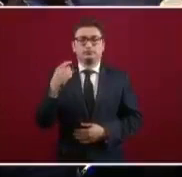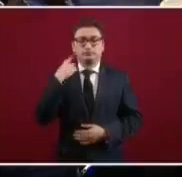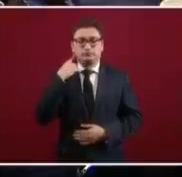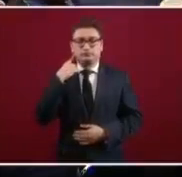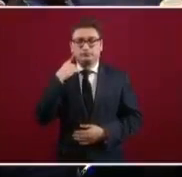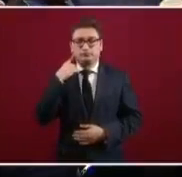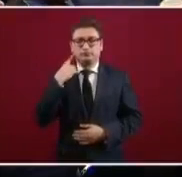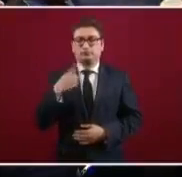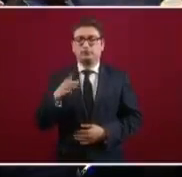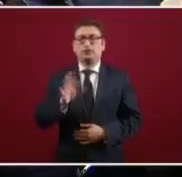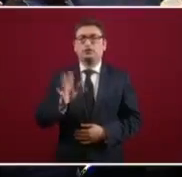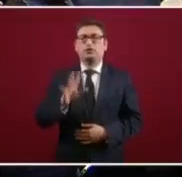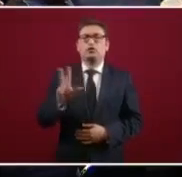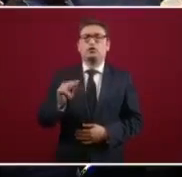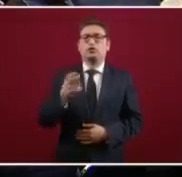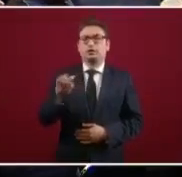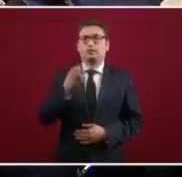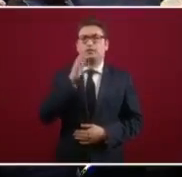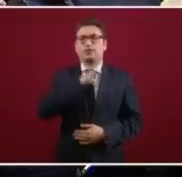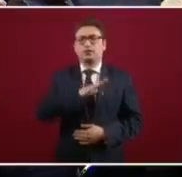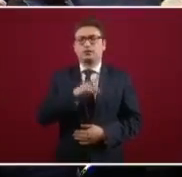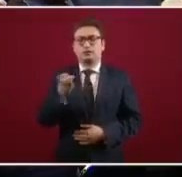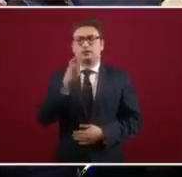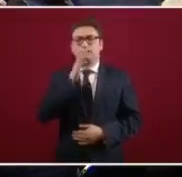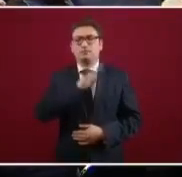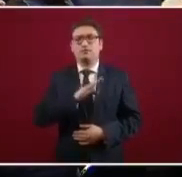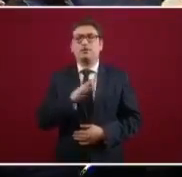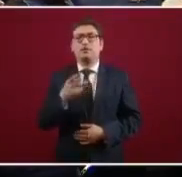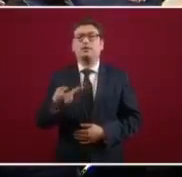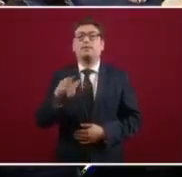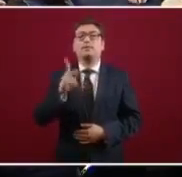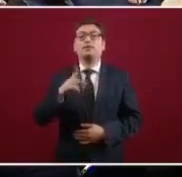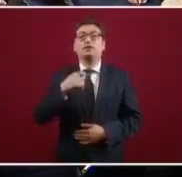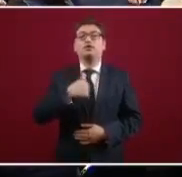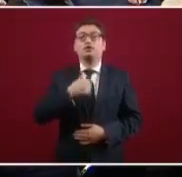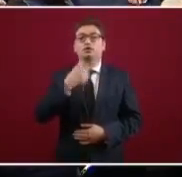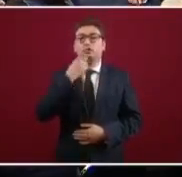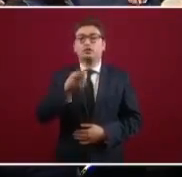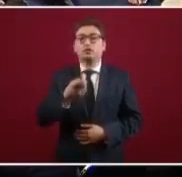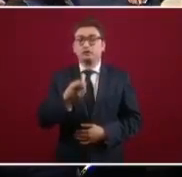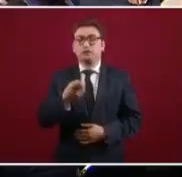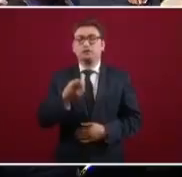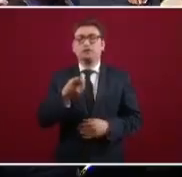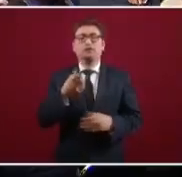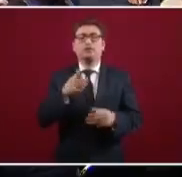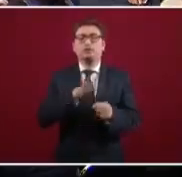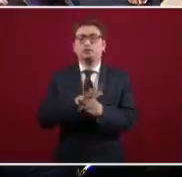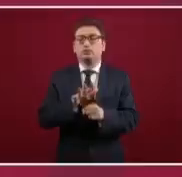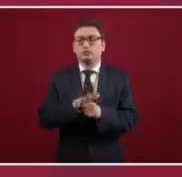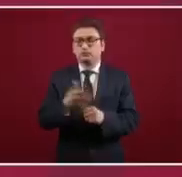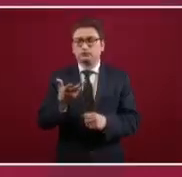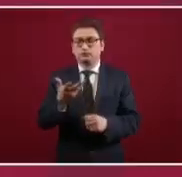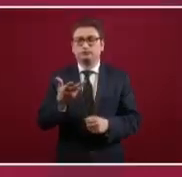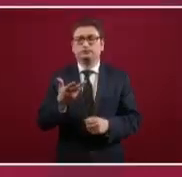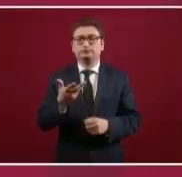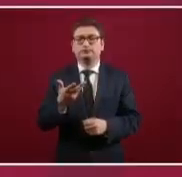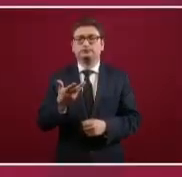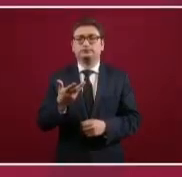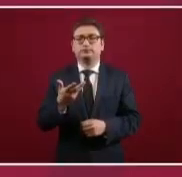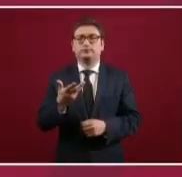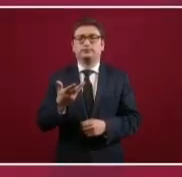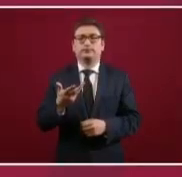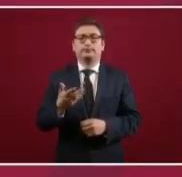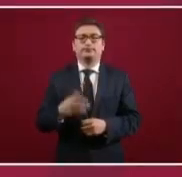no eso está mal eso está mal pero aquí voy a que esté